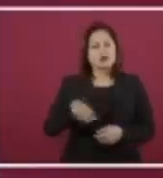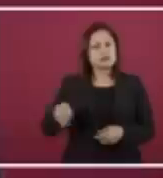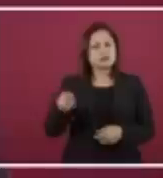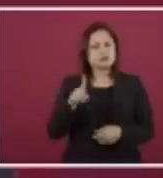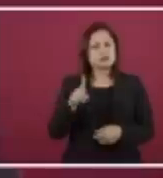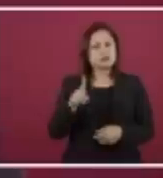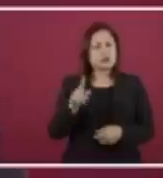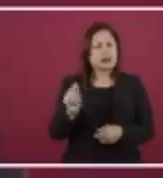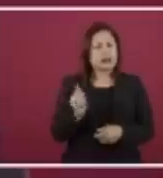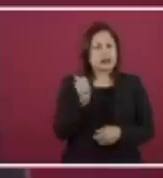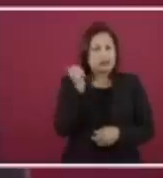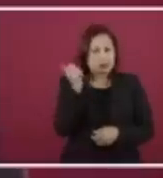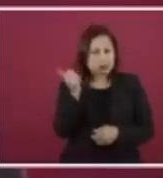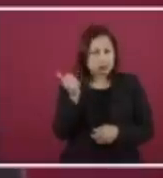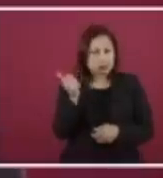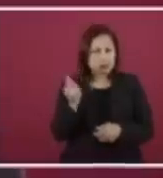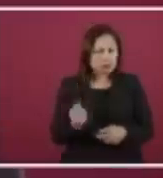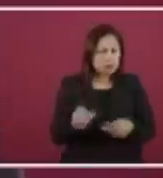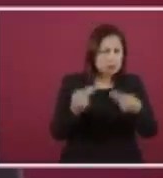a